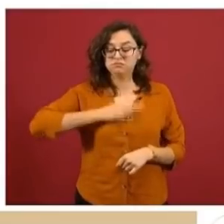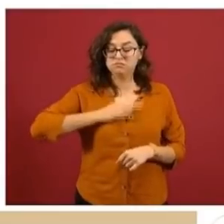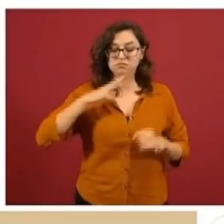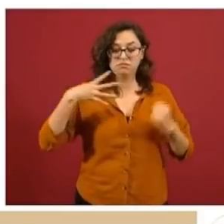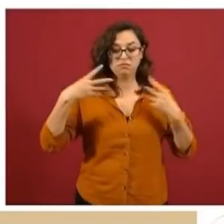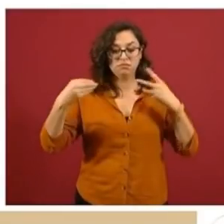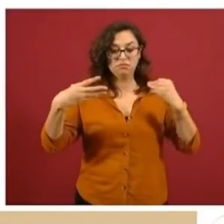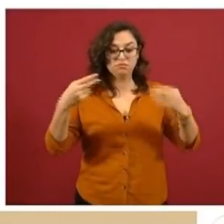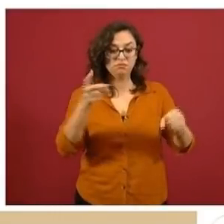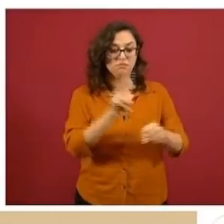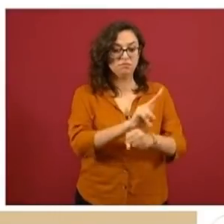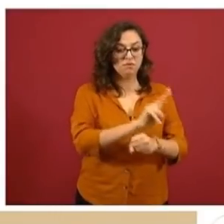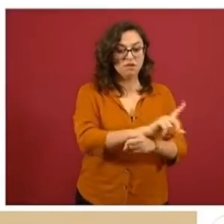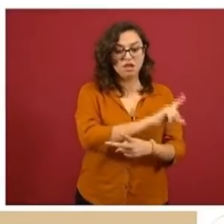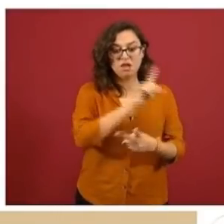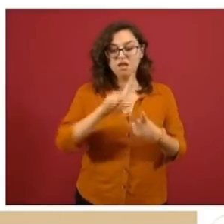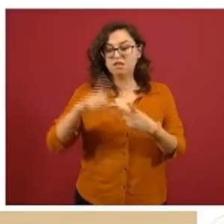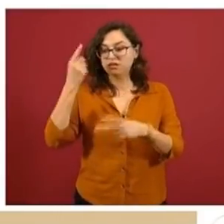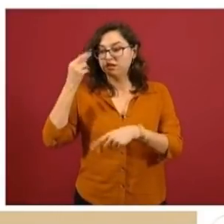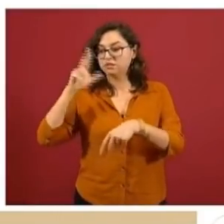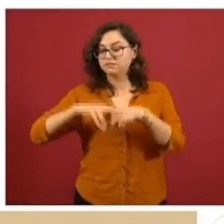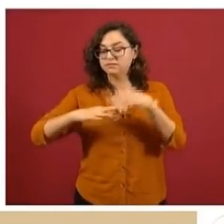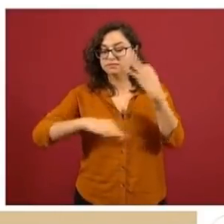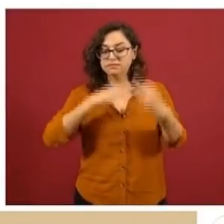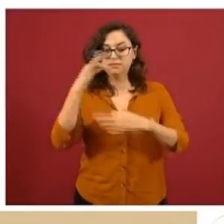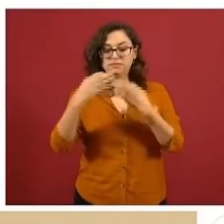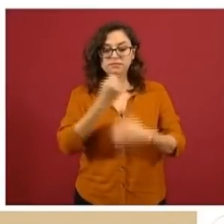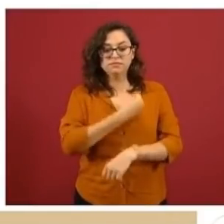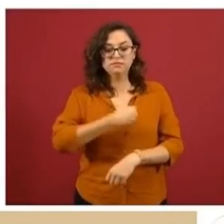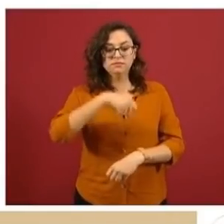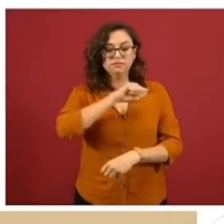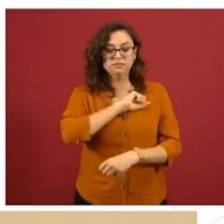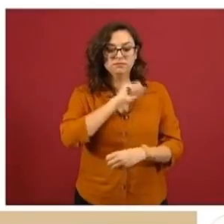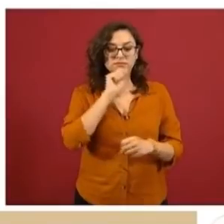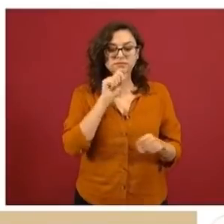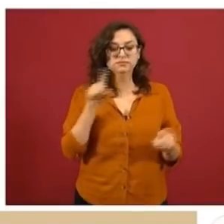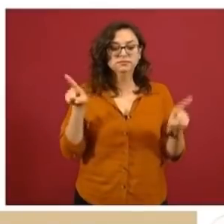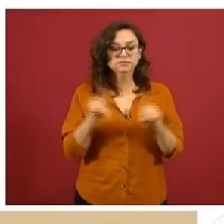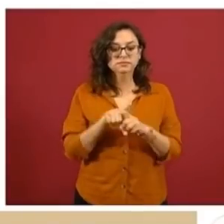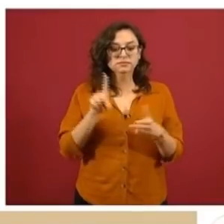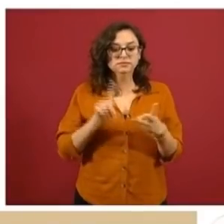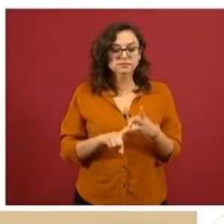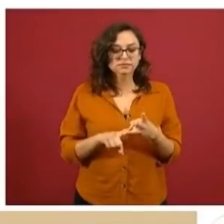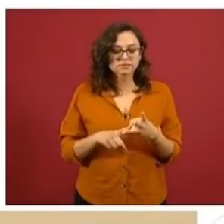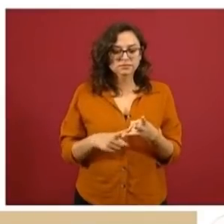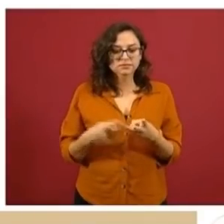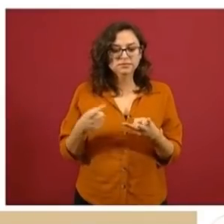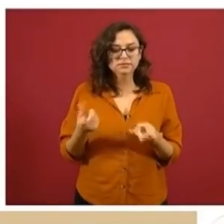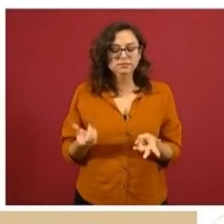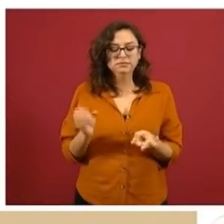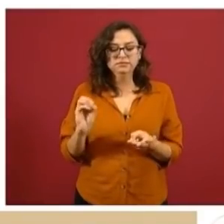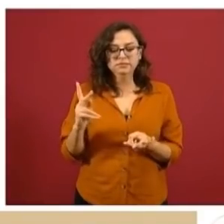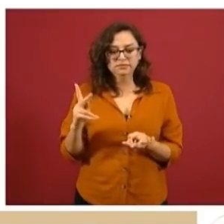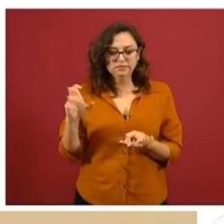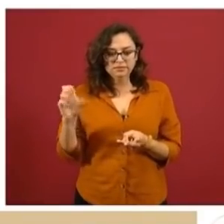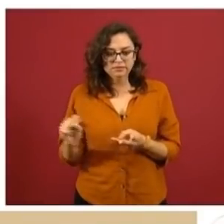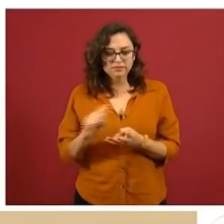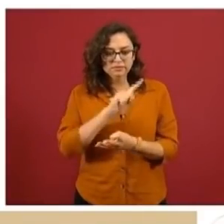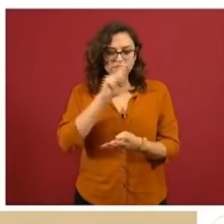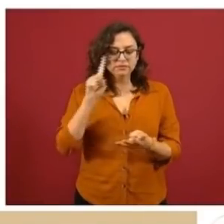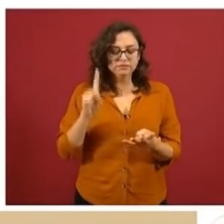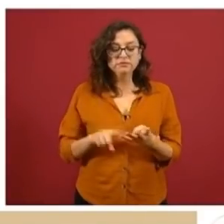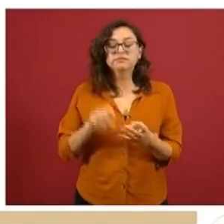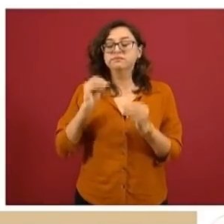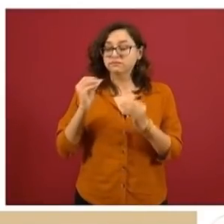la Dirección General de Promoción a la Salud como con CENSIA? También tuvimos participación de la Organización Panamericana de la Salud, a